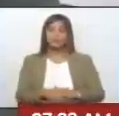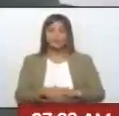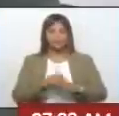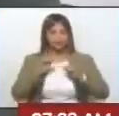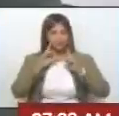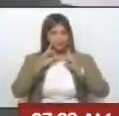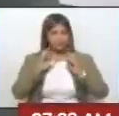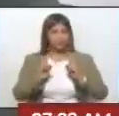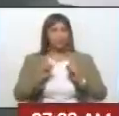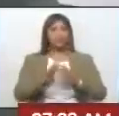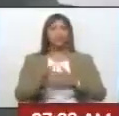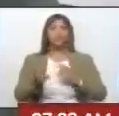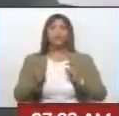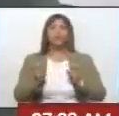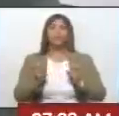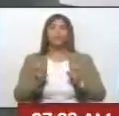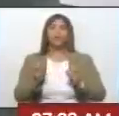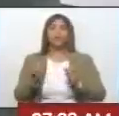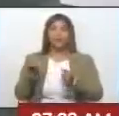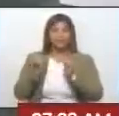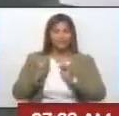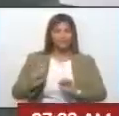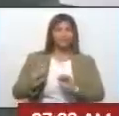en la materia y contra la corrupción.